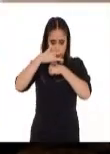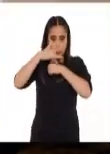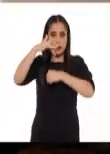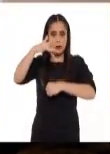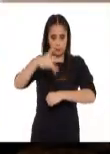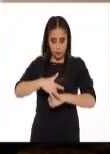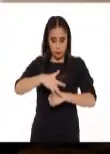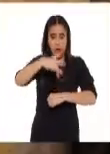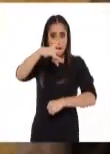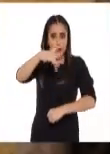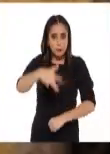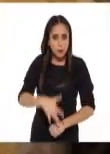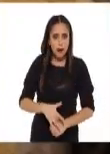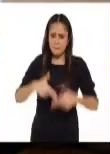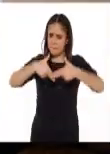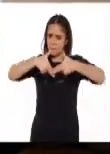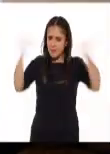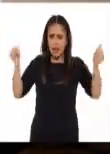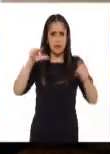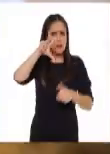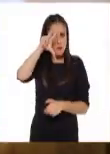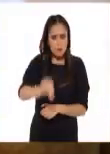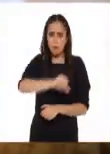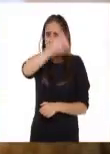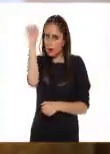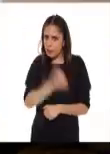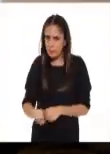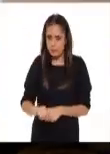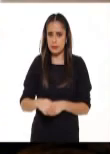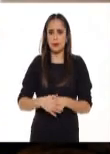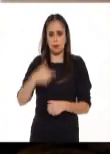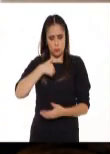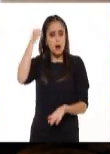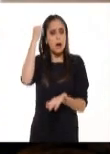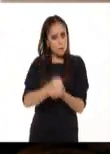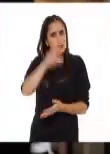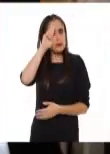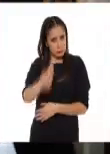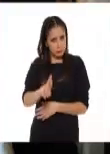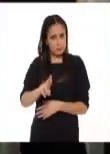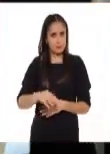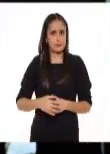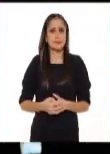Nadie debe tocarte aquí, aquí, ni aquí, nunca. Yo exijo respeto.